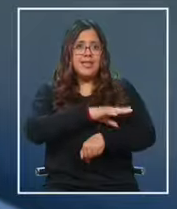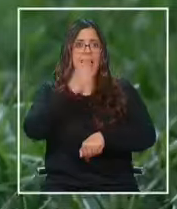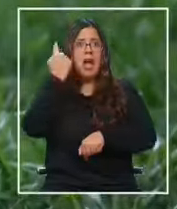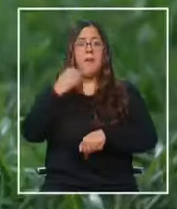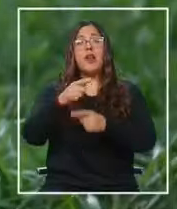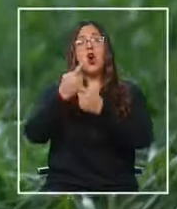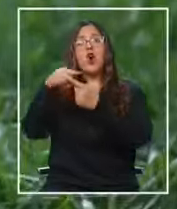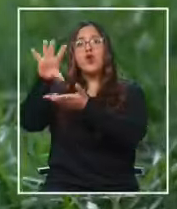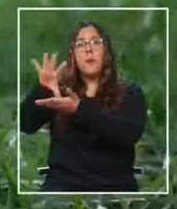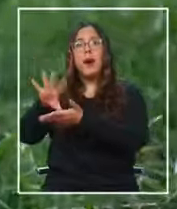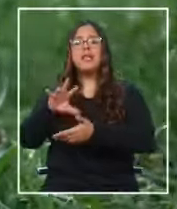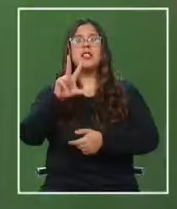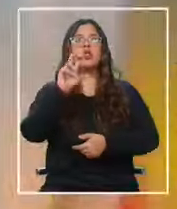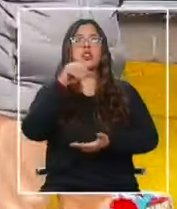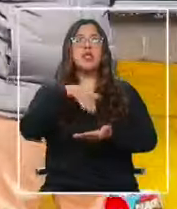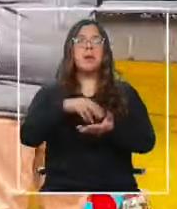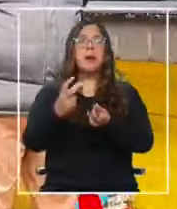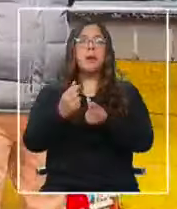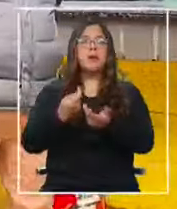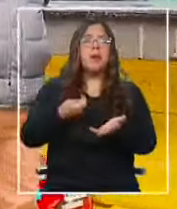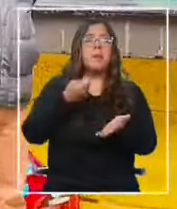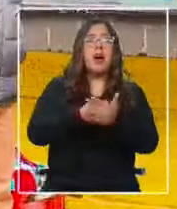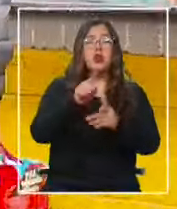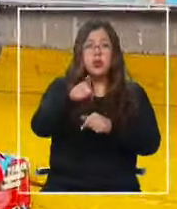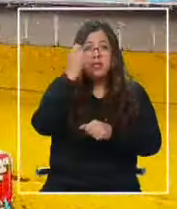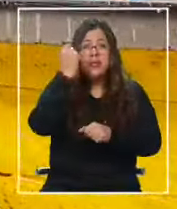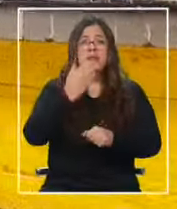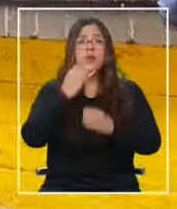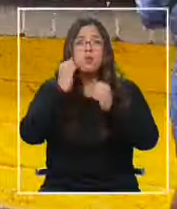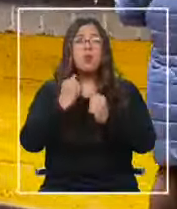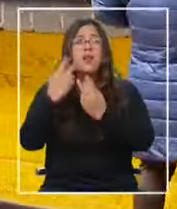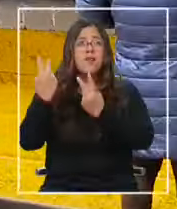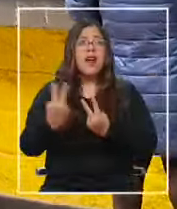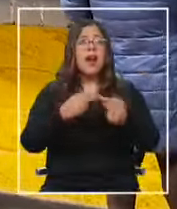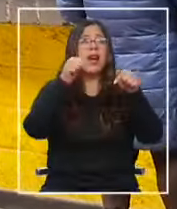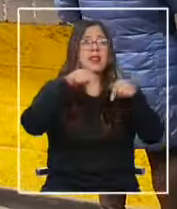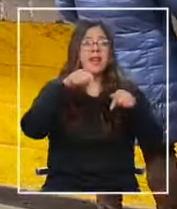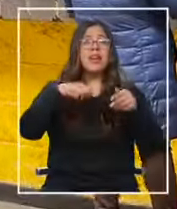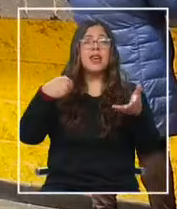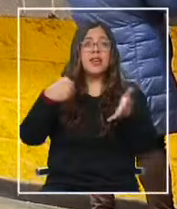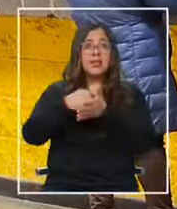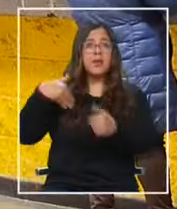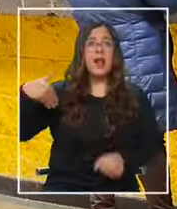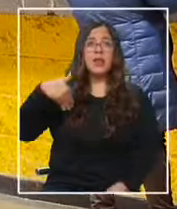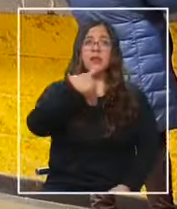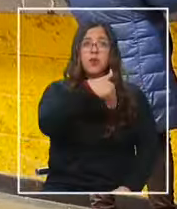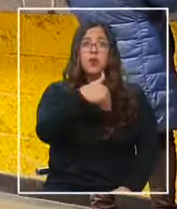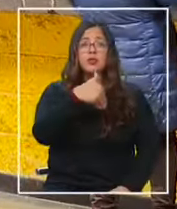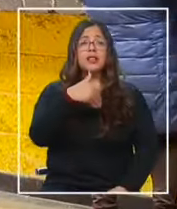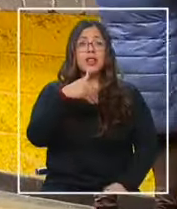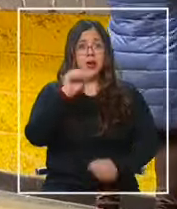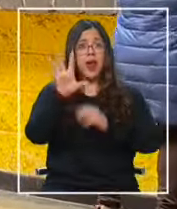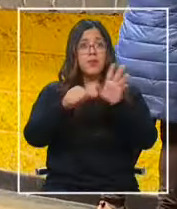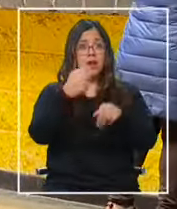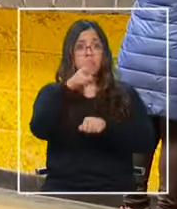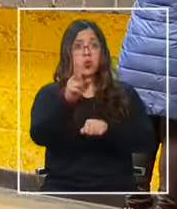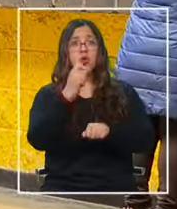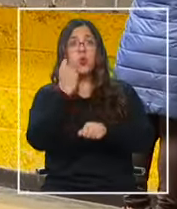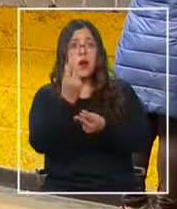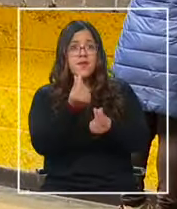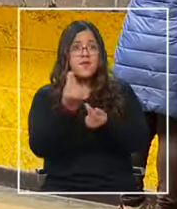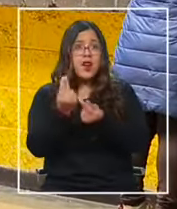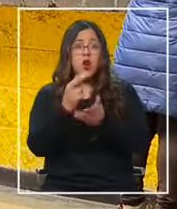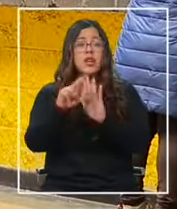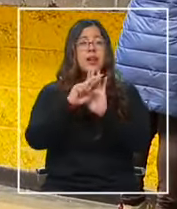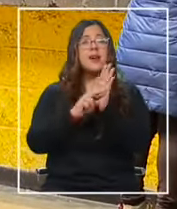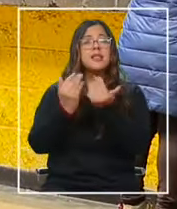los 80.000 pesos. Pero sabía que también puede viajar desde acá, desde el terminal de buses, junto al regalón. ¿Cuáles son los costos